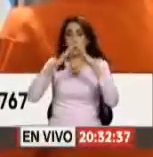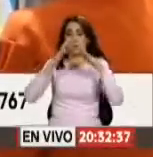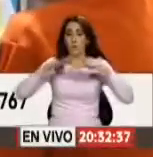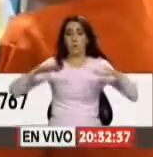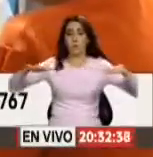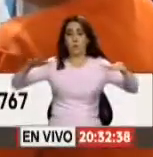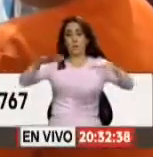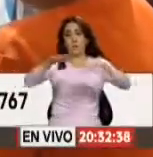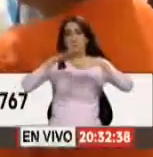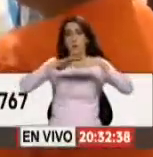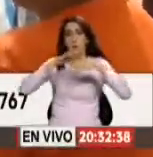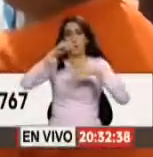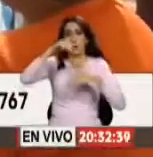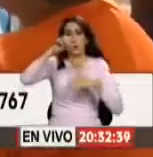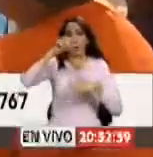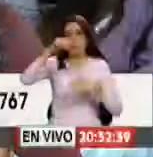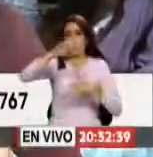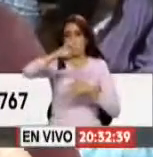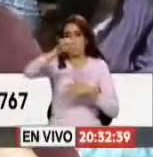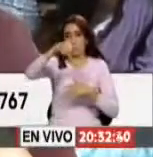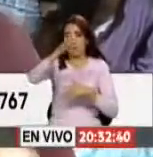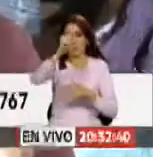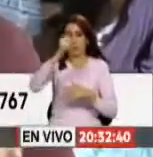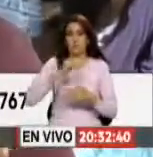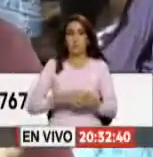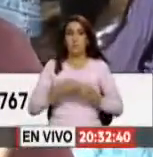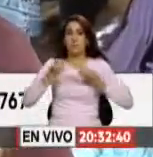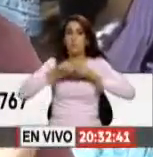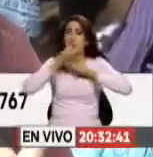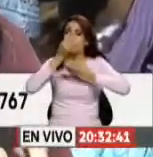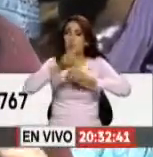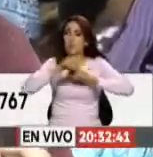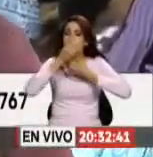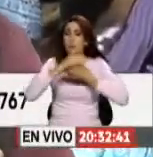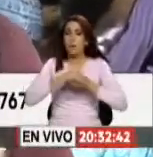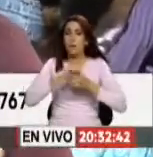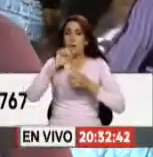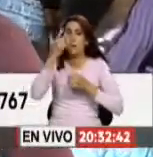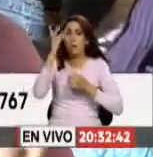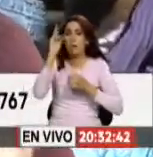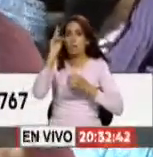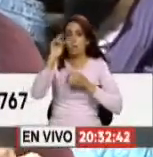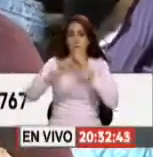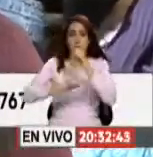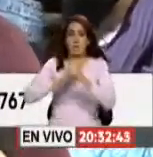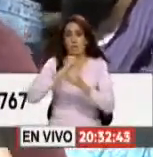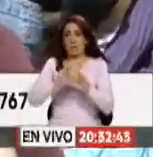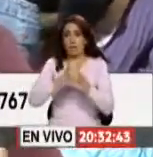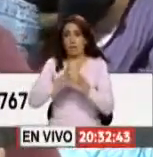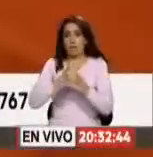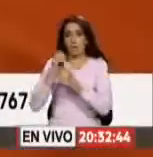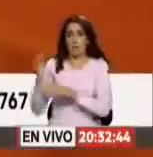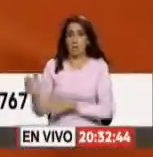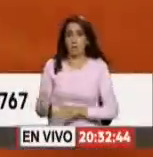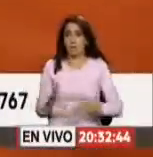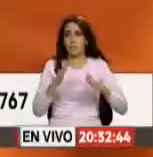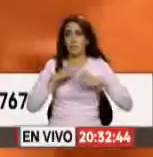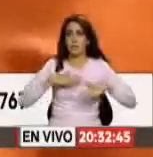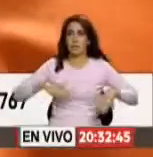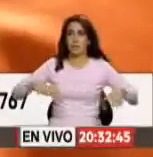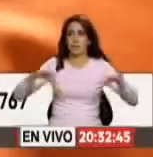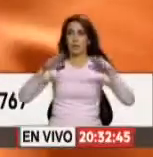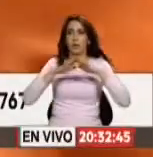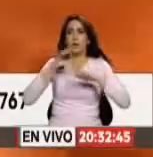del Camal Metropolitano al sur de Quito. Nos cuenta que hace 7 años padece de dolor abdominal y fue hace 3 meses que le